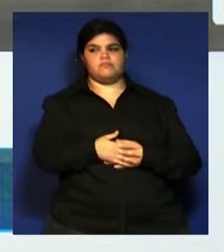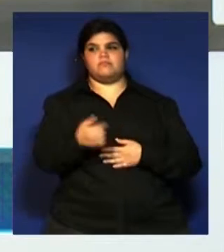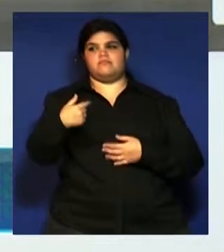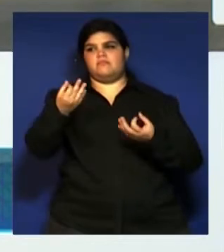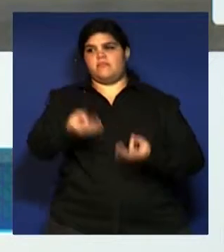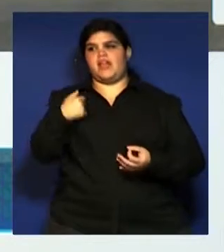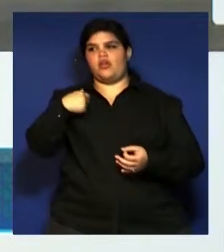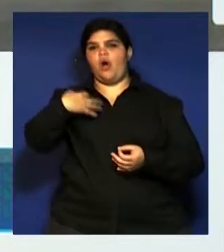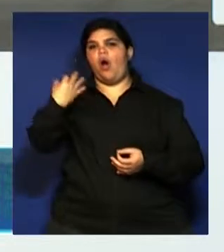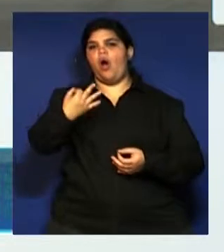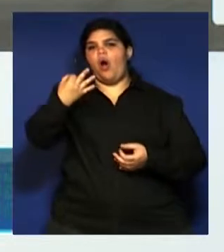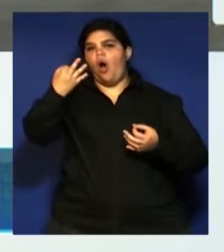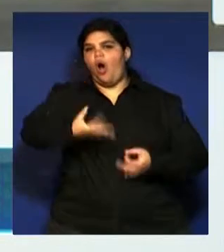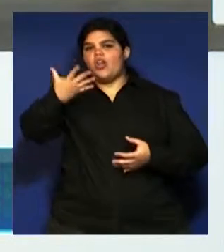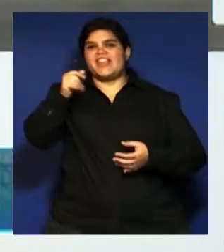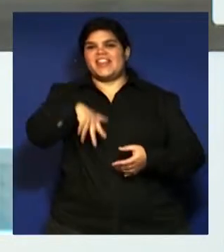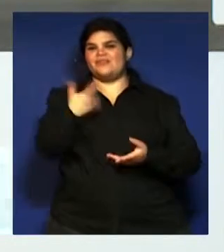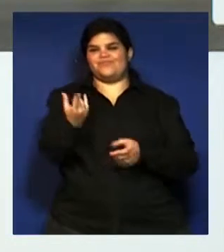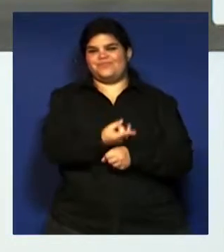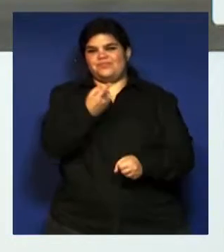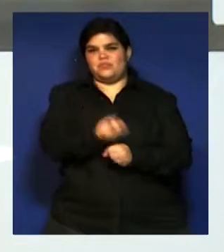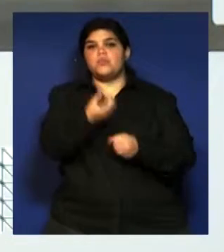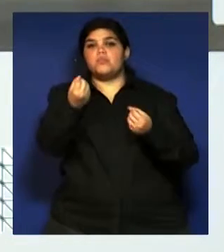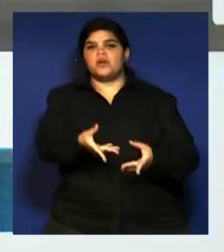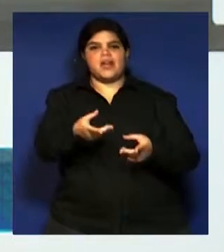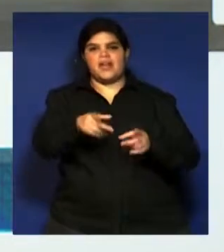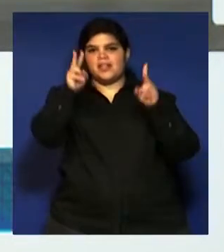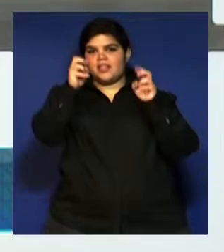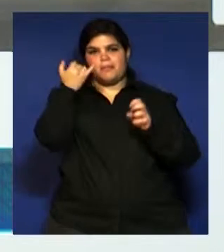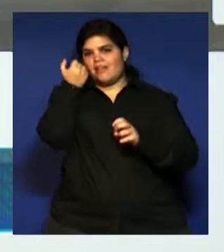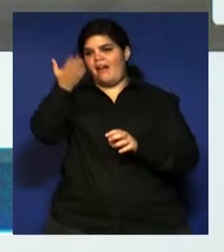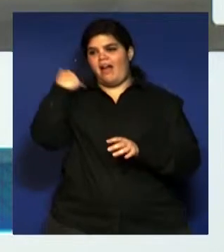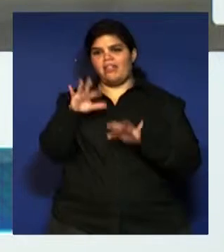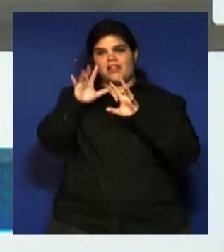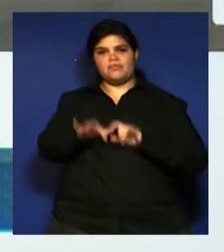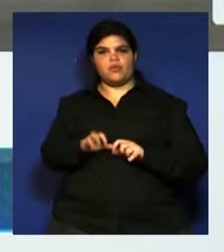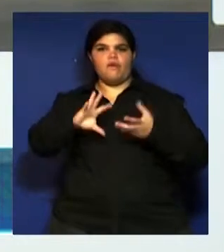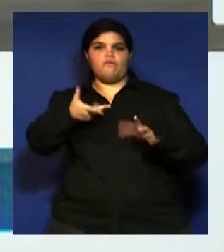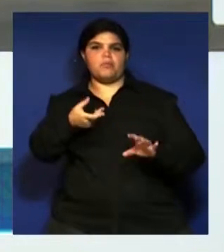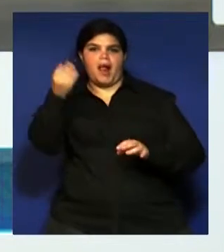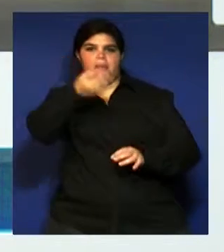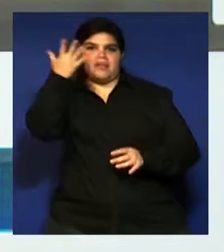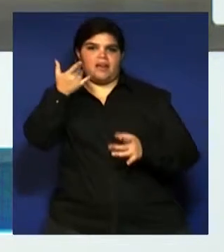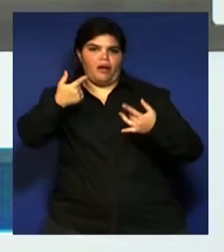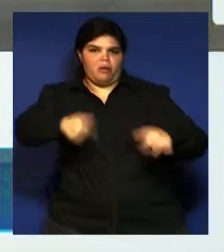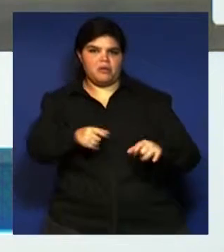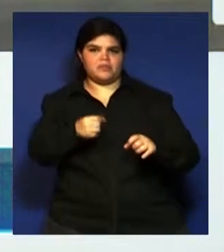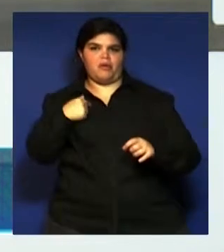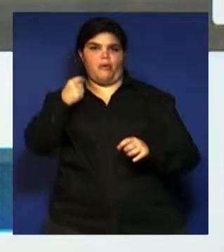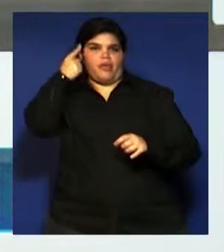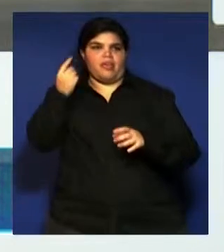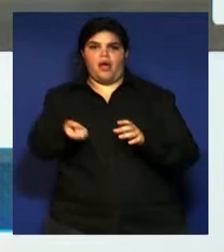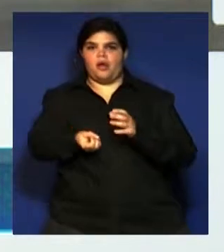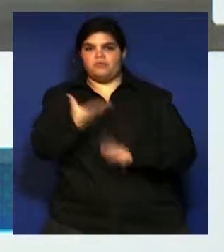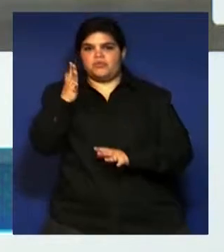algo original, porque la verdad es que casi todo sobre el tema está escrito, no hay una fórmula secreta ni nada para inventar realmente. Hay que